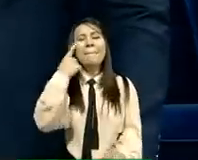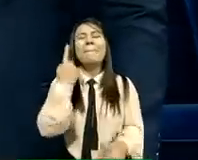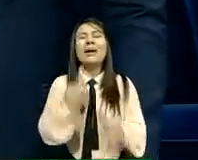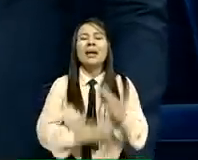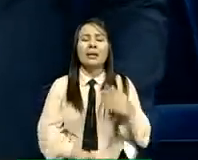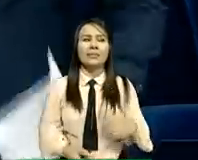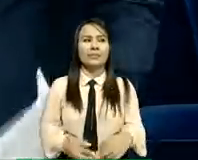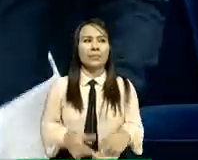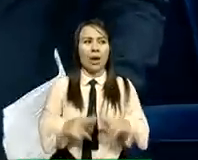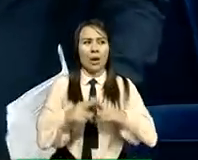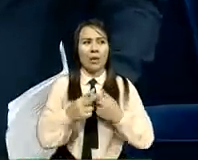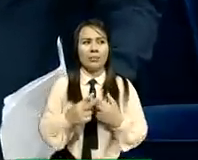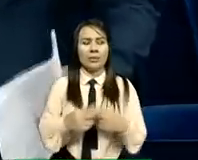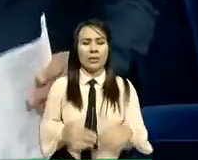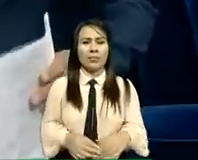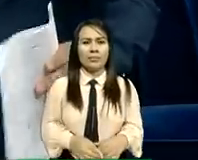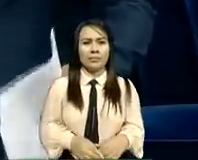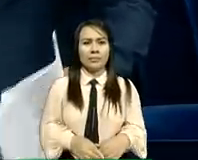Para comenzar